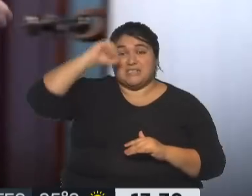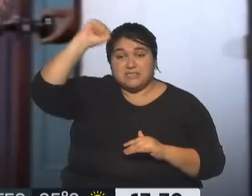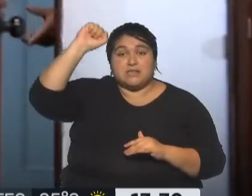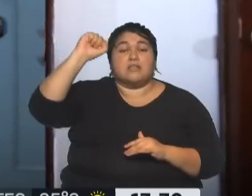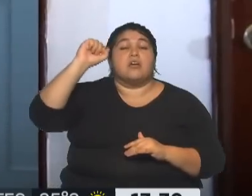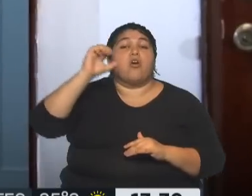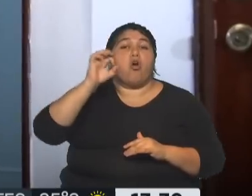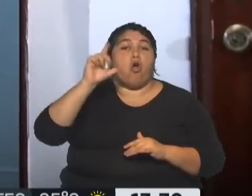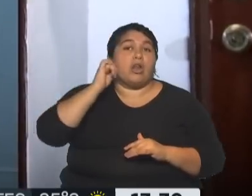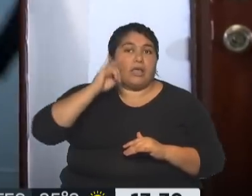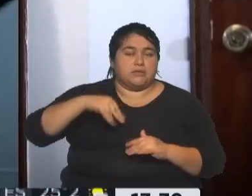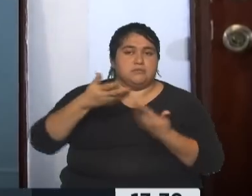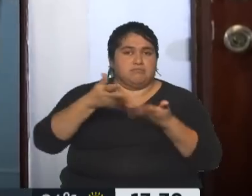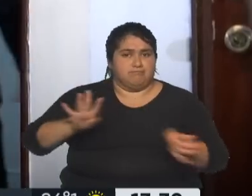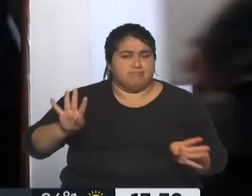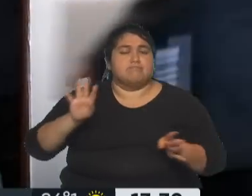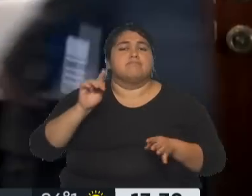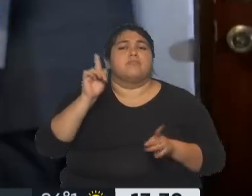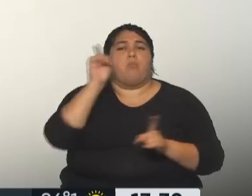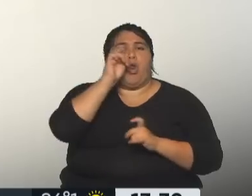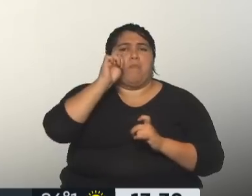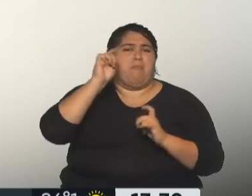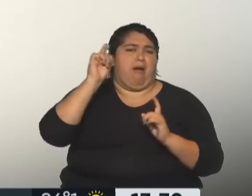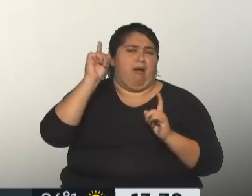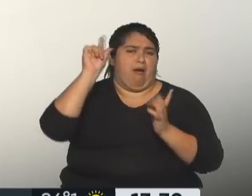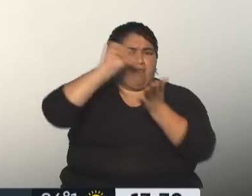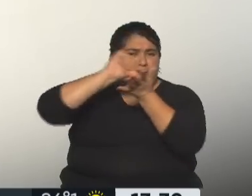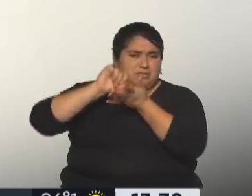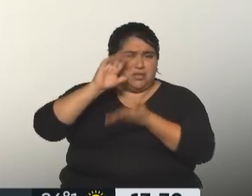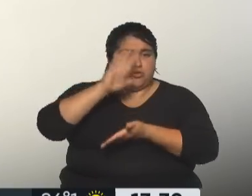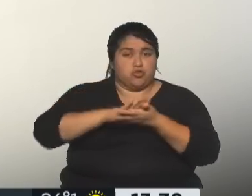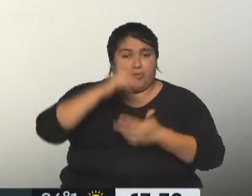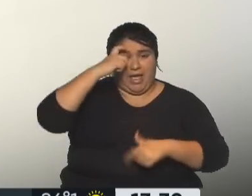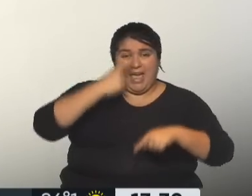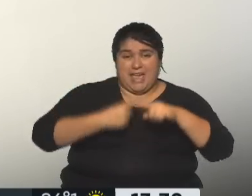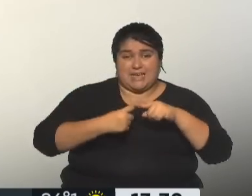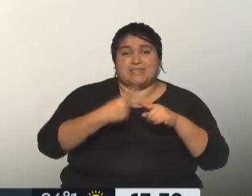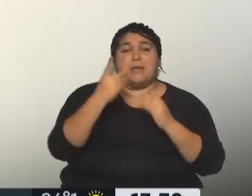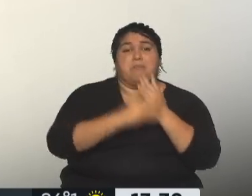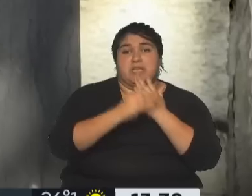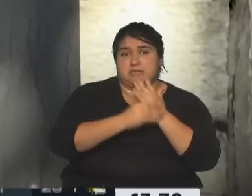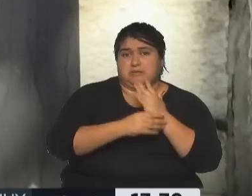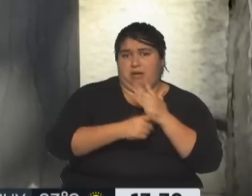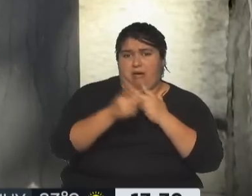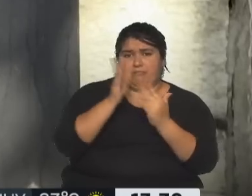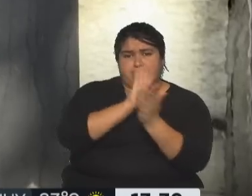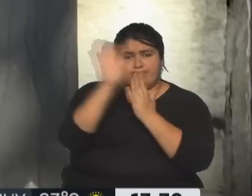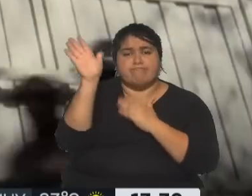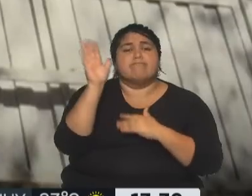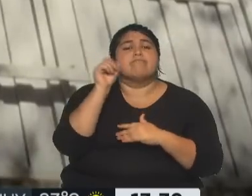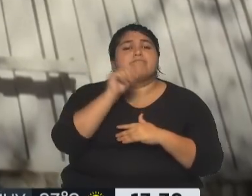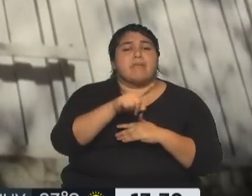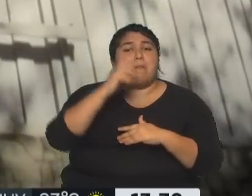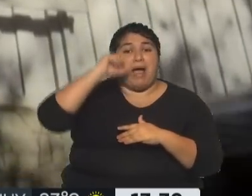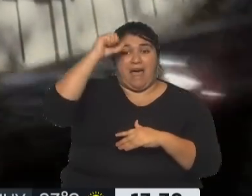Carlos Holguín, apenas un mes después del escándalo internacional por la fuga de la exministra correísta María de los Ángeles Duarte de su asilo en la